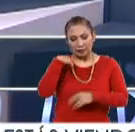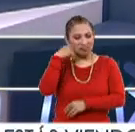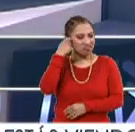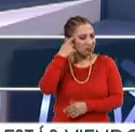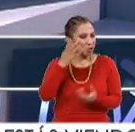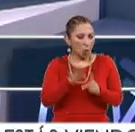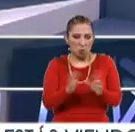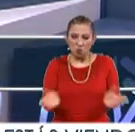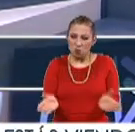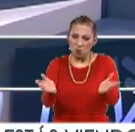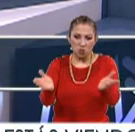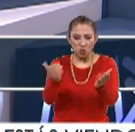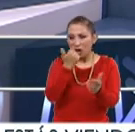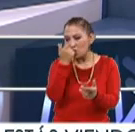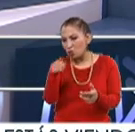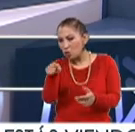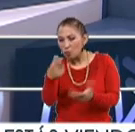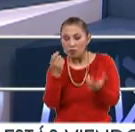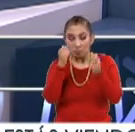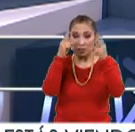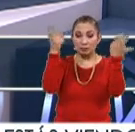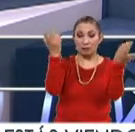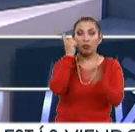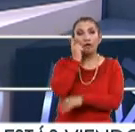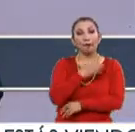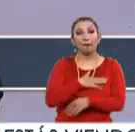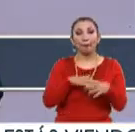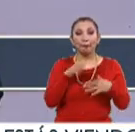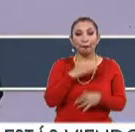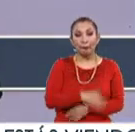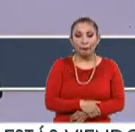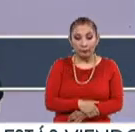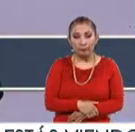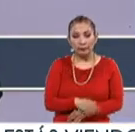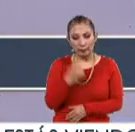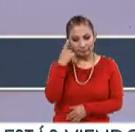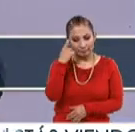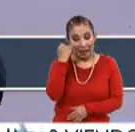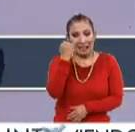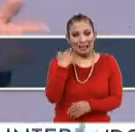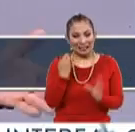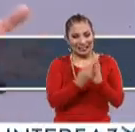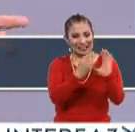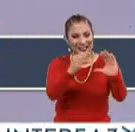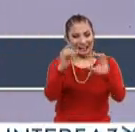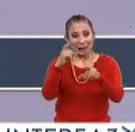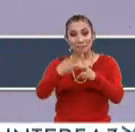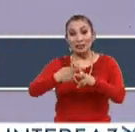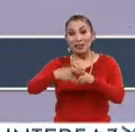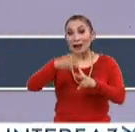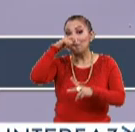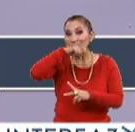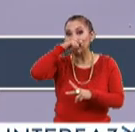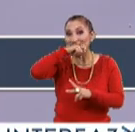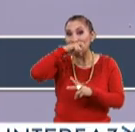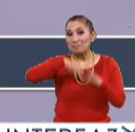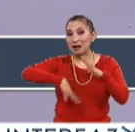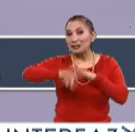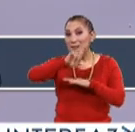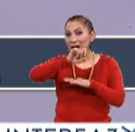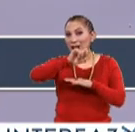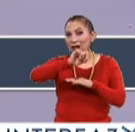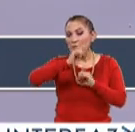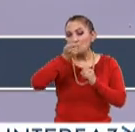dije, pues que cómo los entretengo y los despierto, ¿no? Y se me ocurrió enseñarles matemáticas mayas en base 20. Entonces